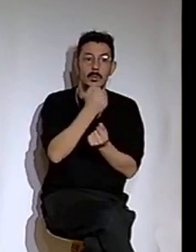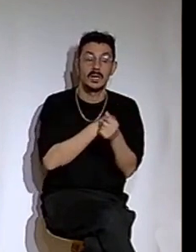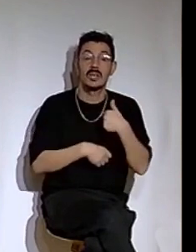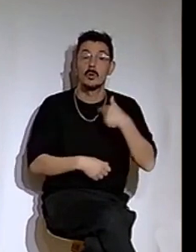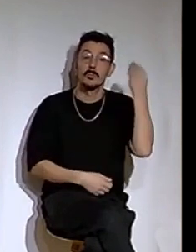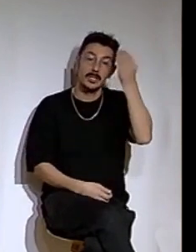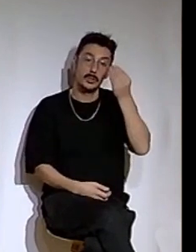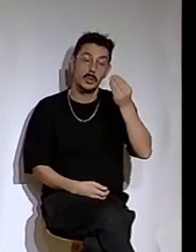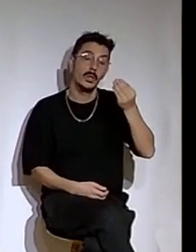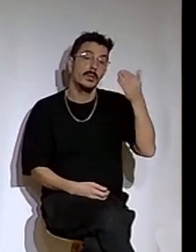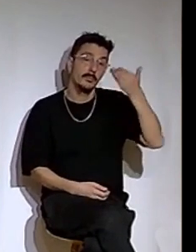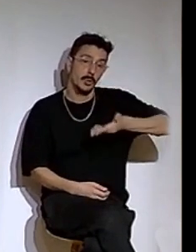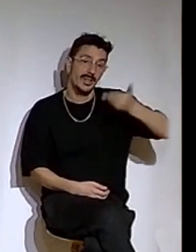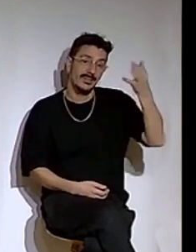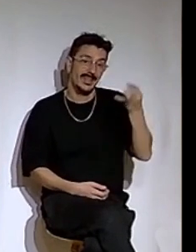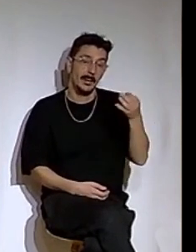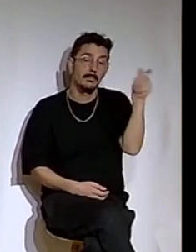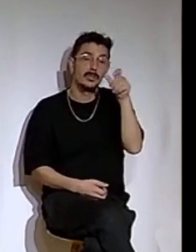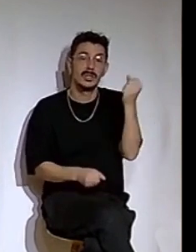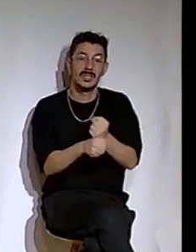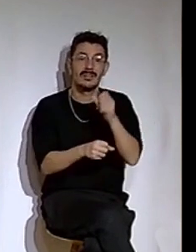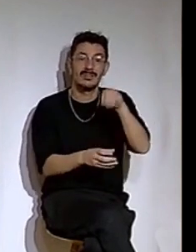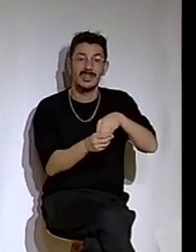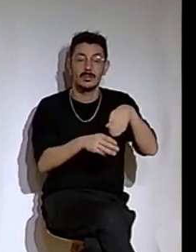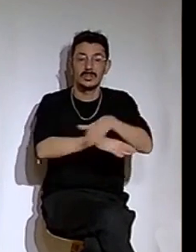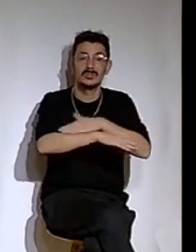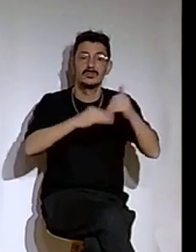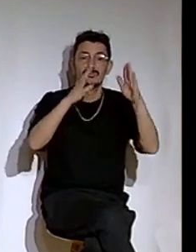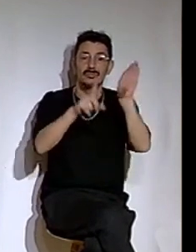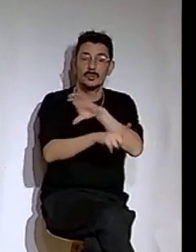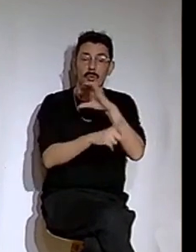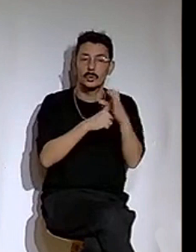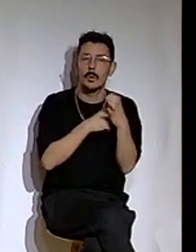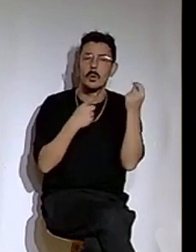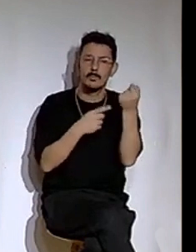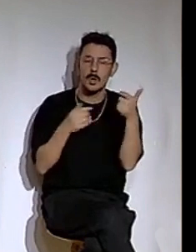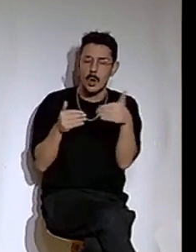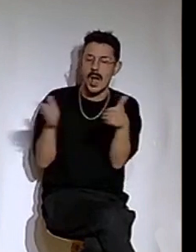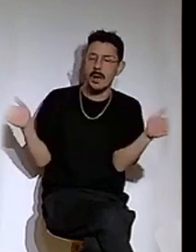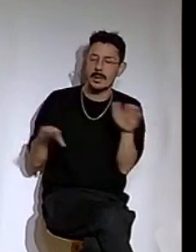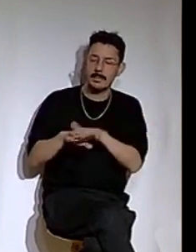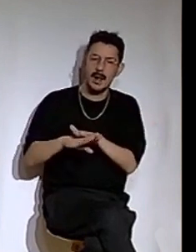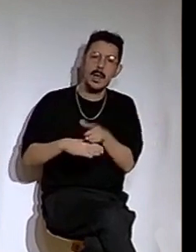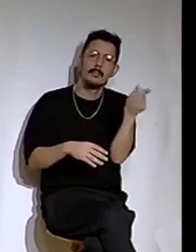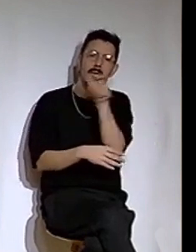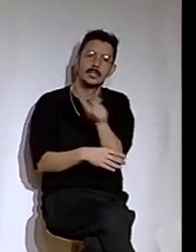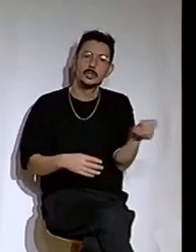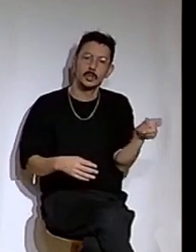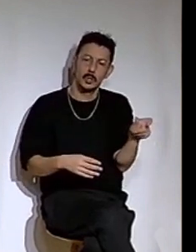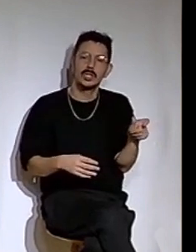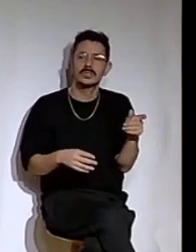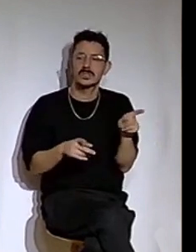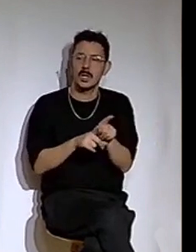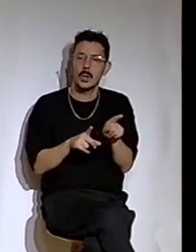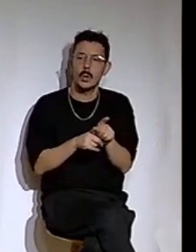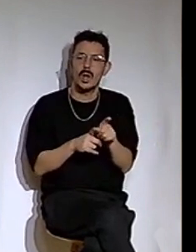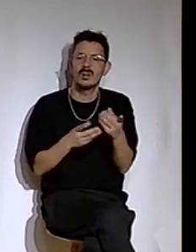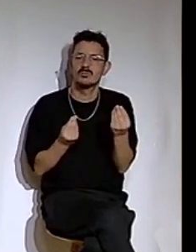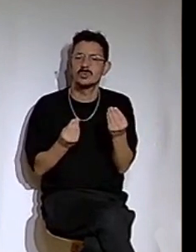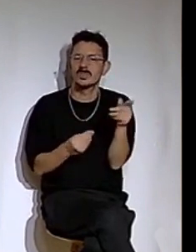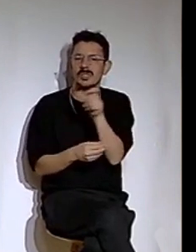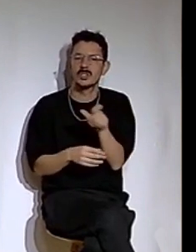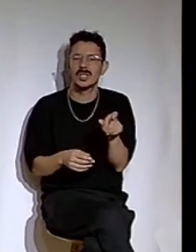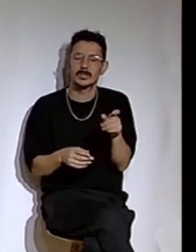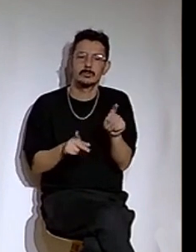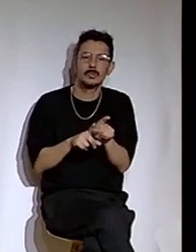que como que escuecen pero que pero que son muy necesarias y sin las que no podemos seguir como pensandonos y seguro que si no las abrimos